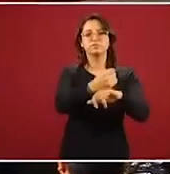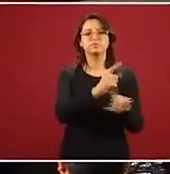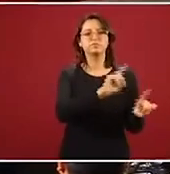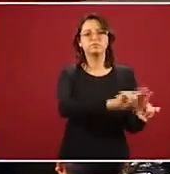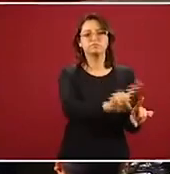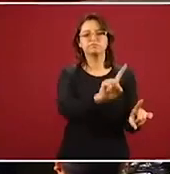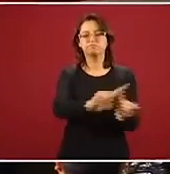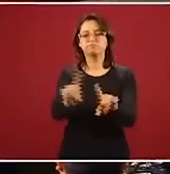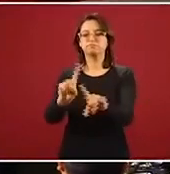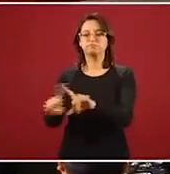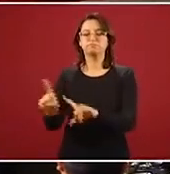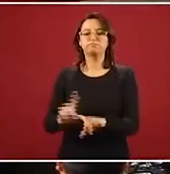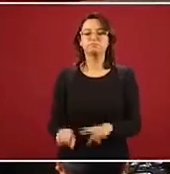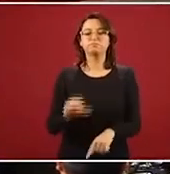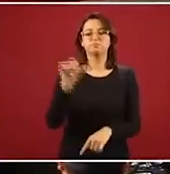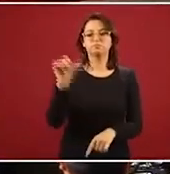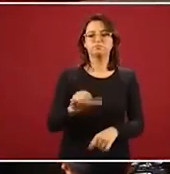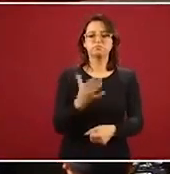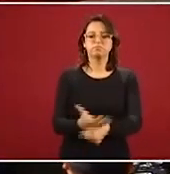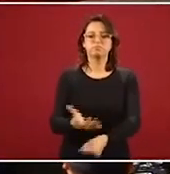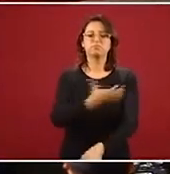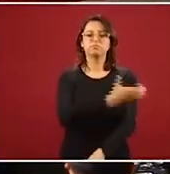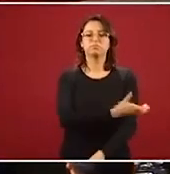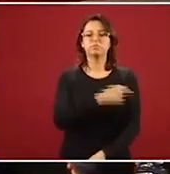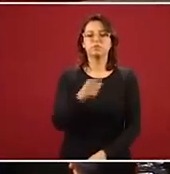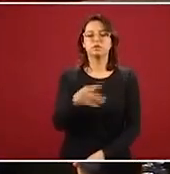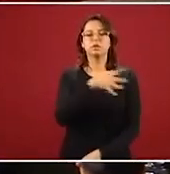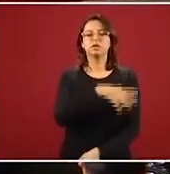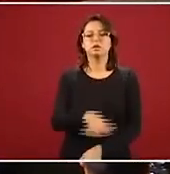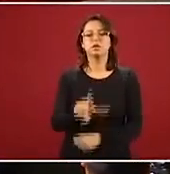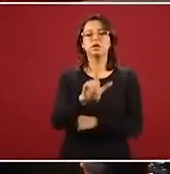el general Luis Crescencio Sandoval,